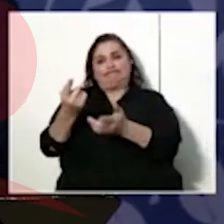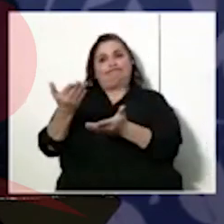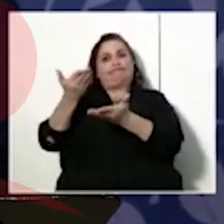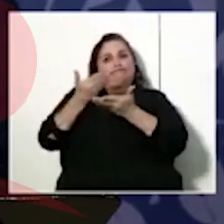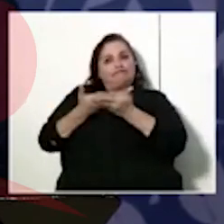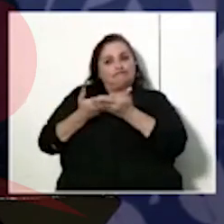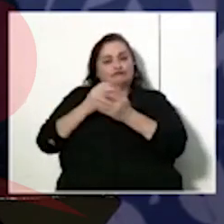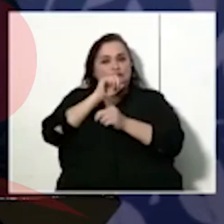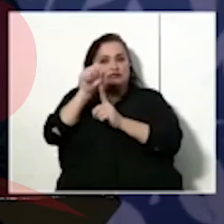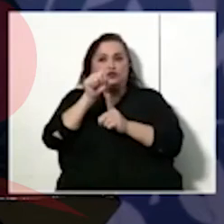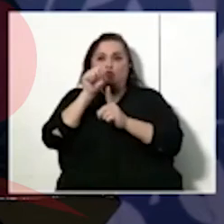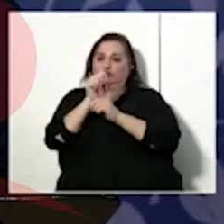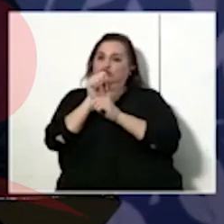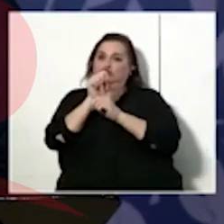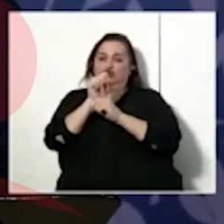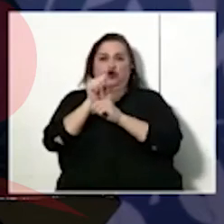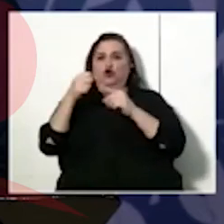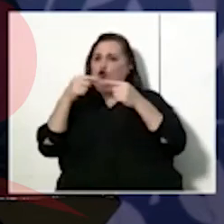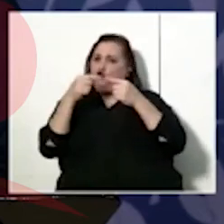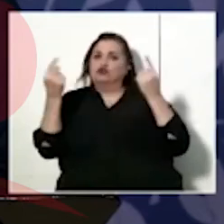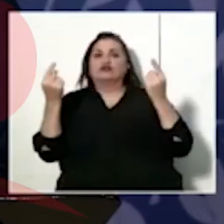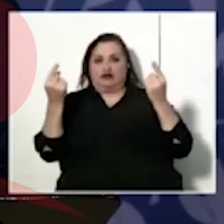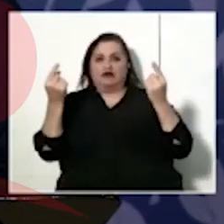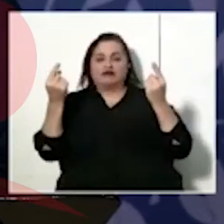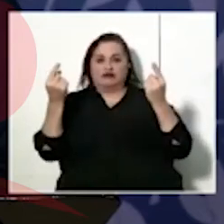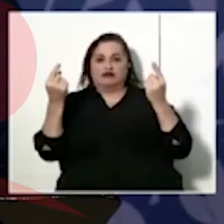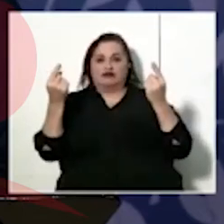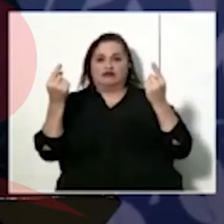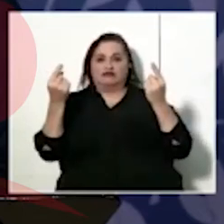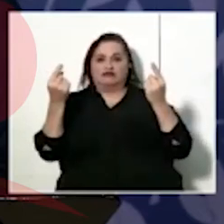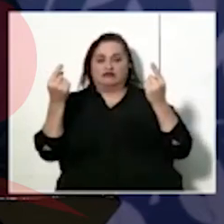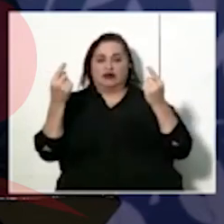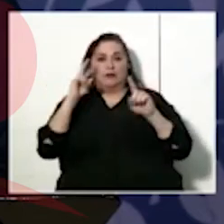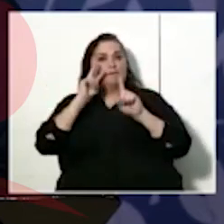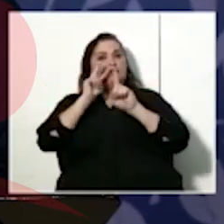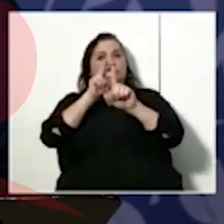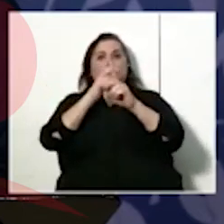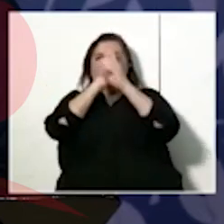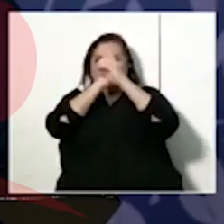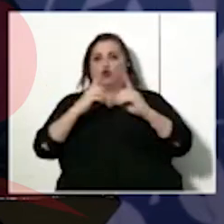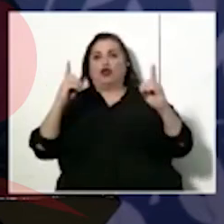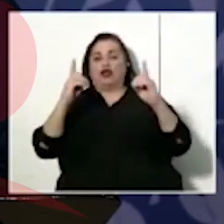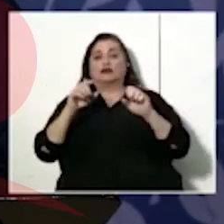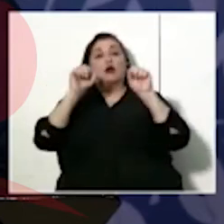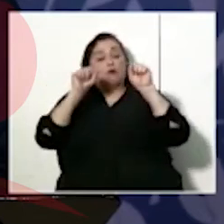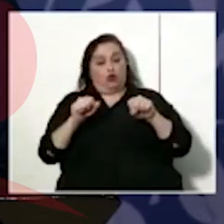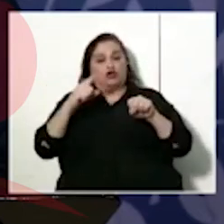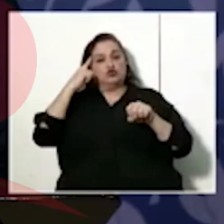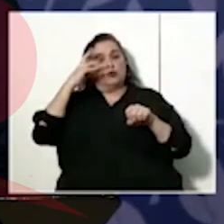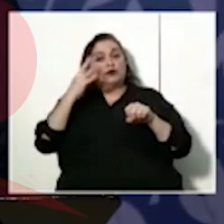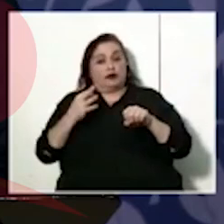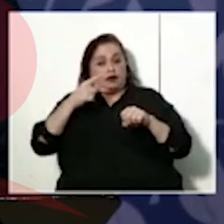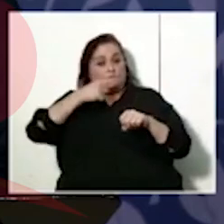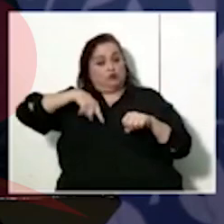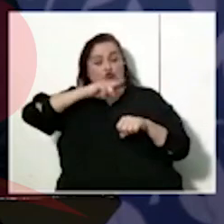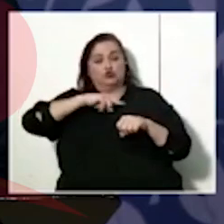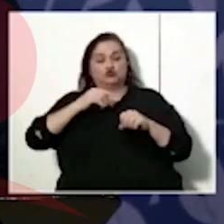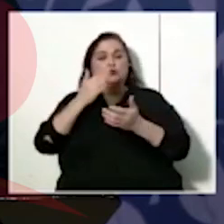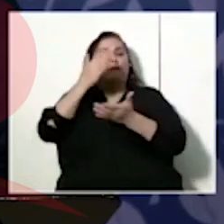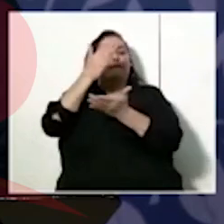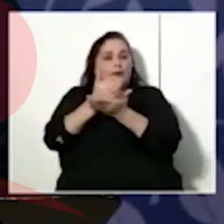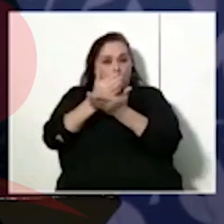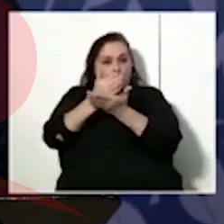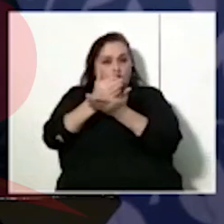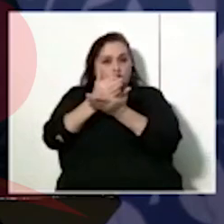que a todas luces es contraria a la visión democrática. Por eso hemos determinado poner